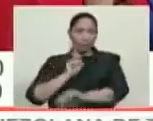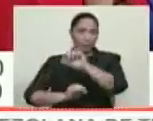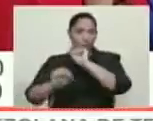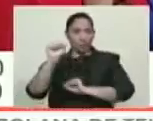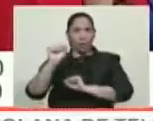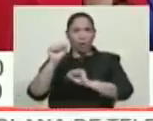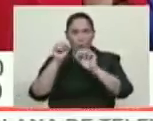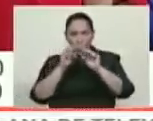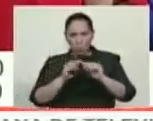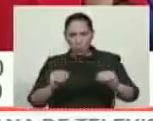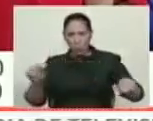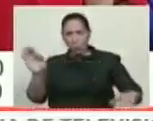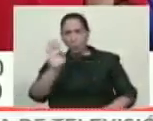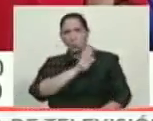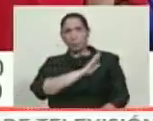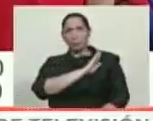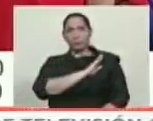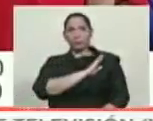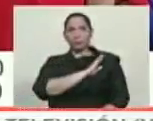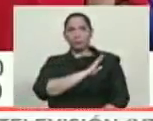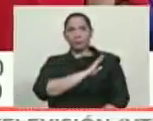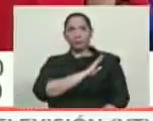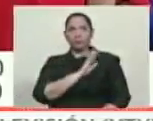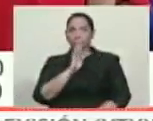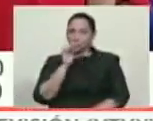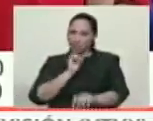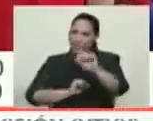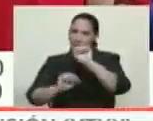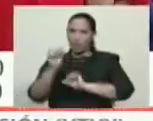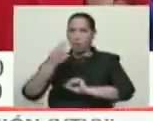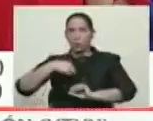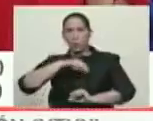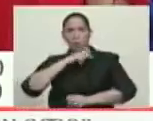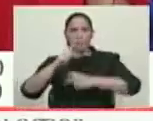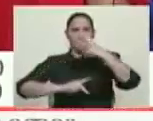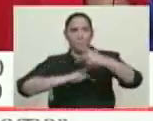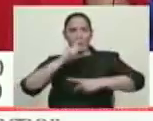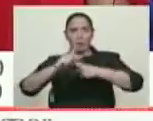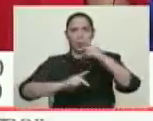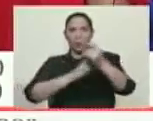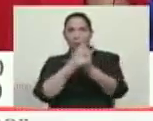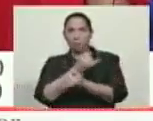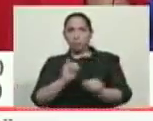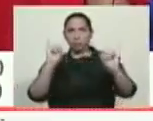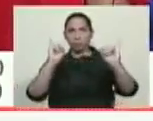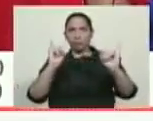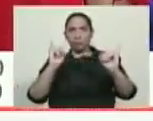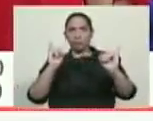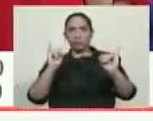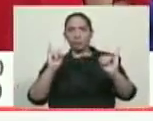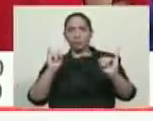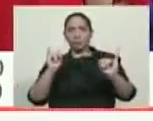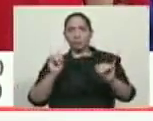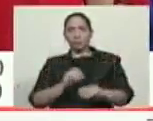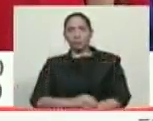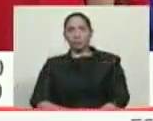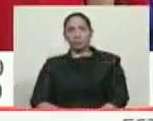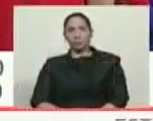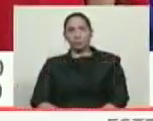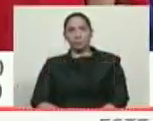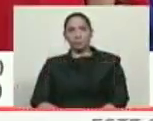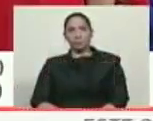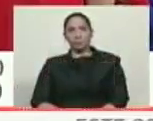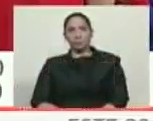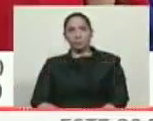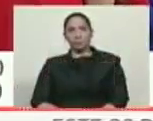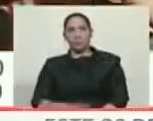su territorio sagrado y defendiendo nuestro proceso de independencia. Así que, compañeros y compañeras,